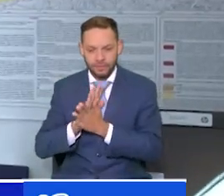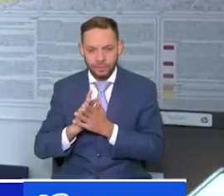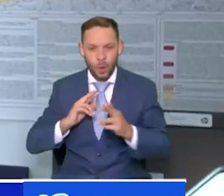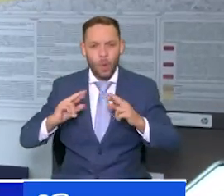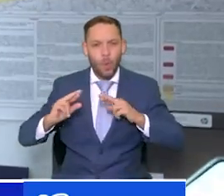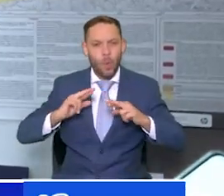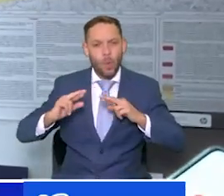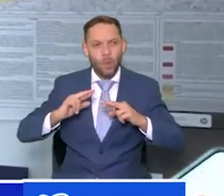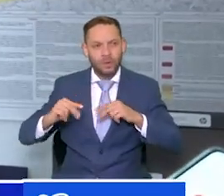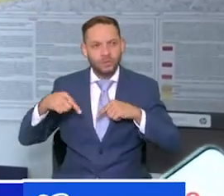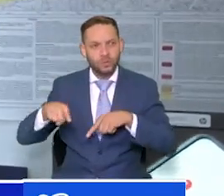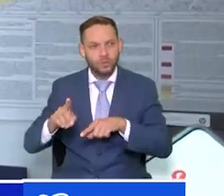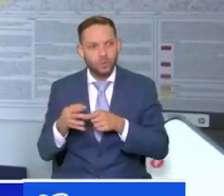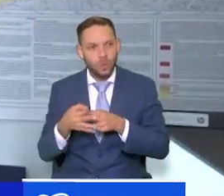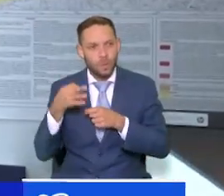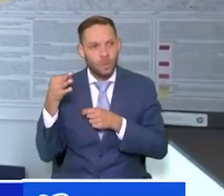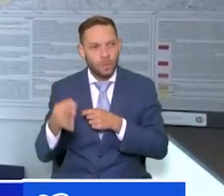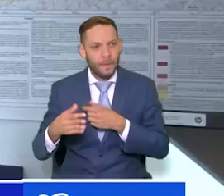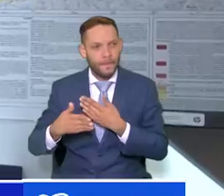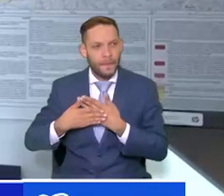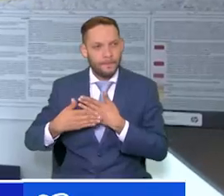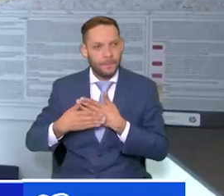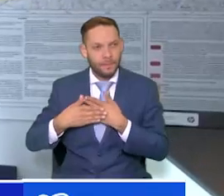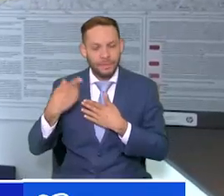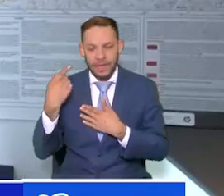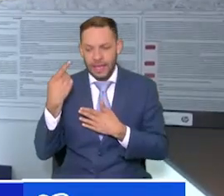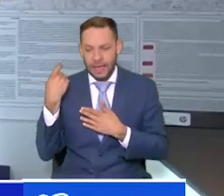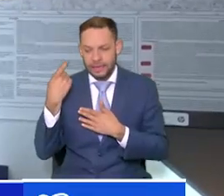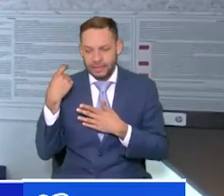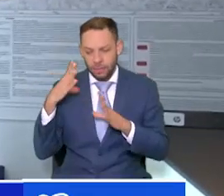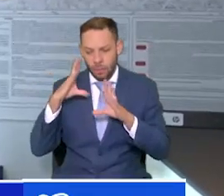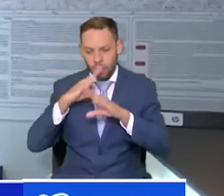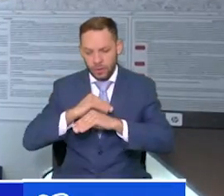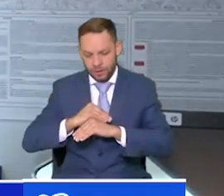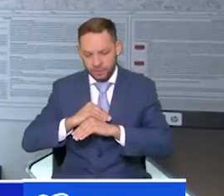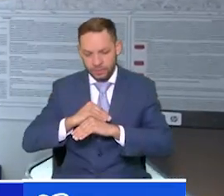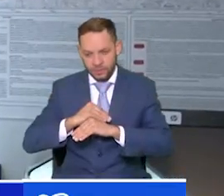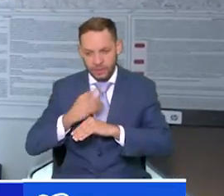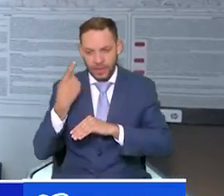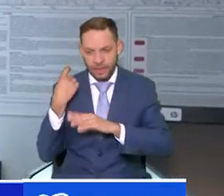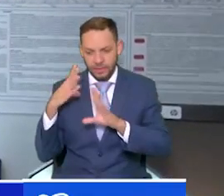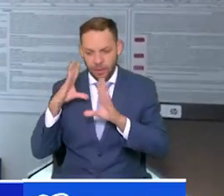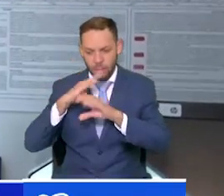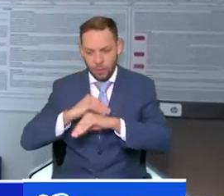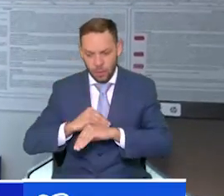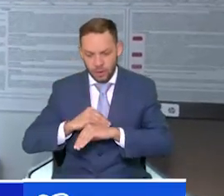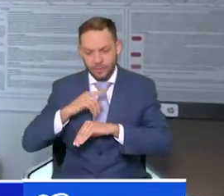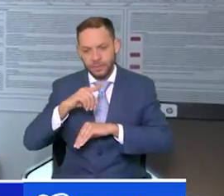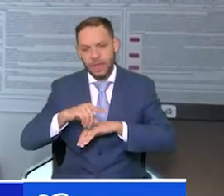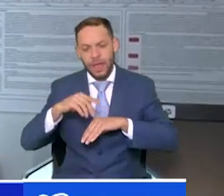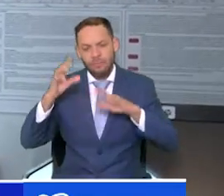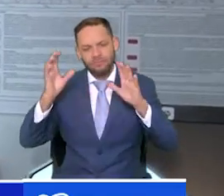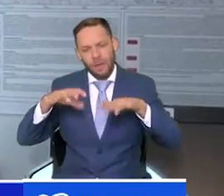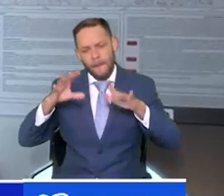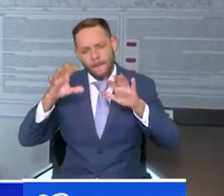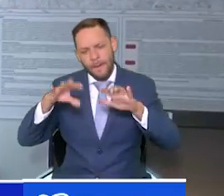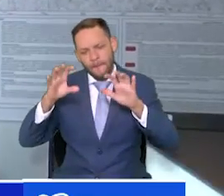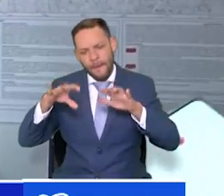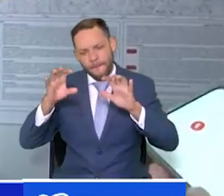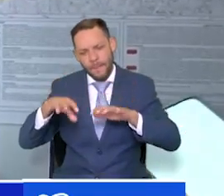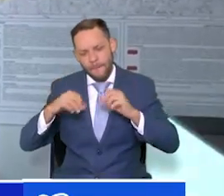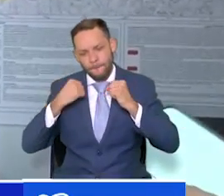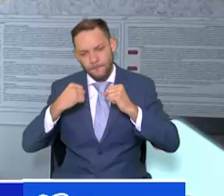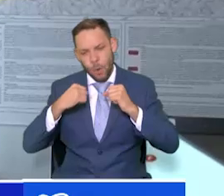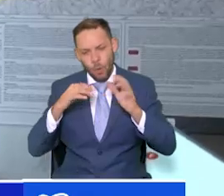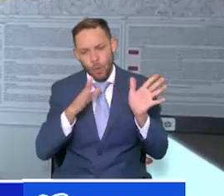municipal donde nos informa que ayer en las horas de la noche una hubo unas unas fuertes precipitaciones acompañadas de fuertes